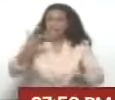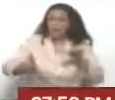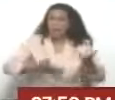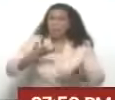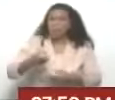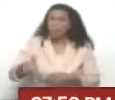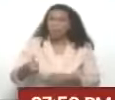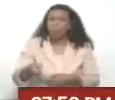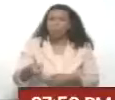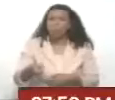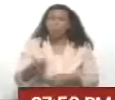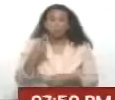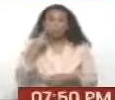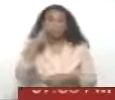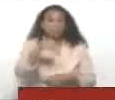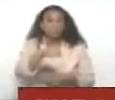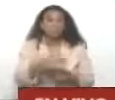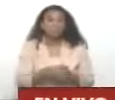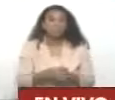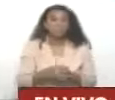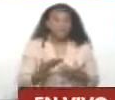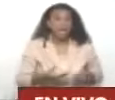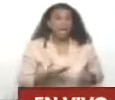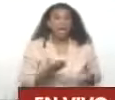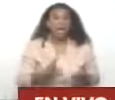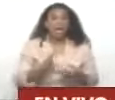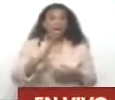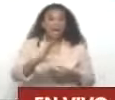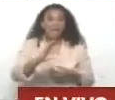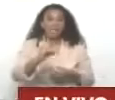del CDI, ya entregado el CDI,